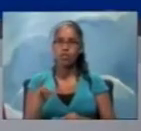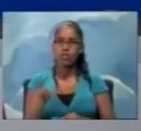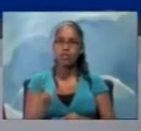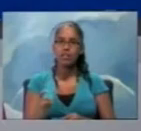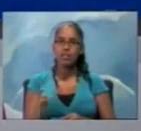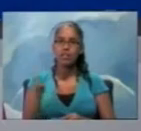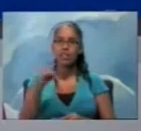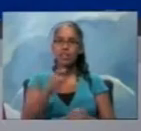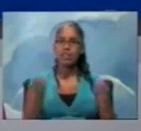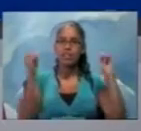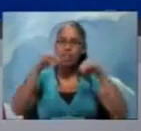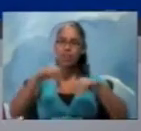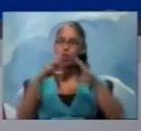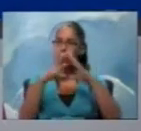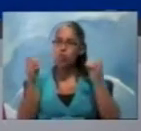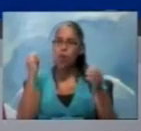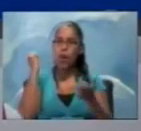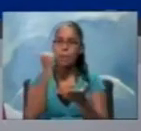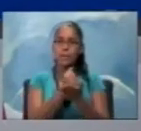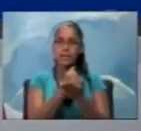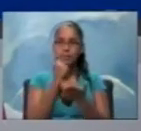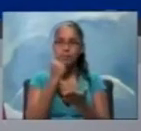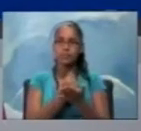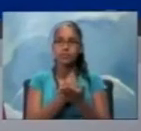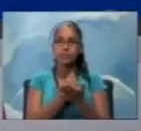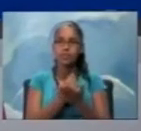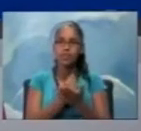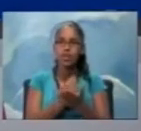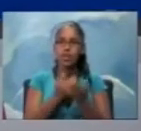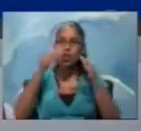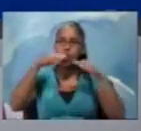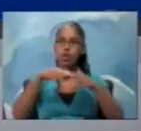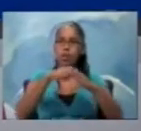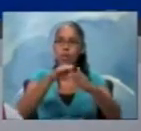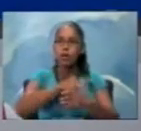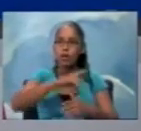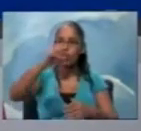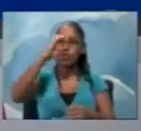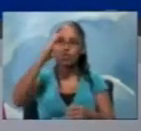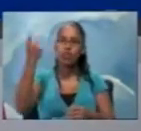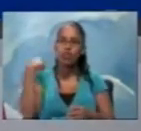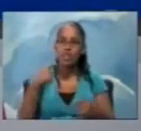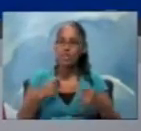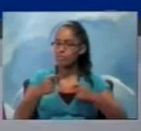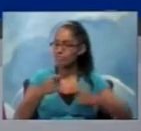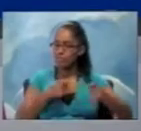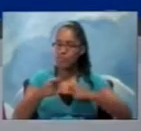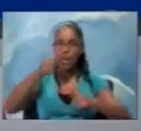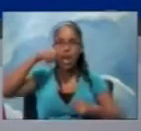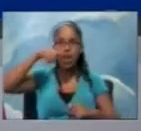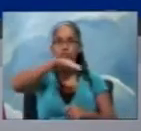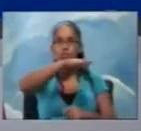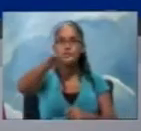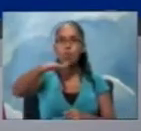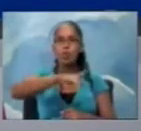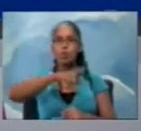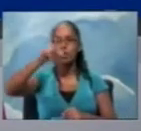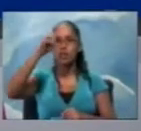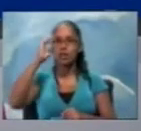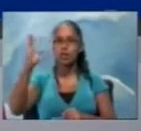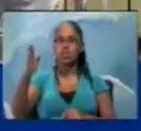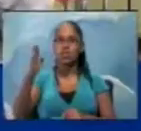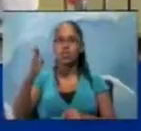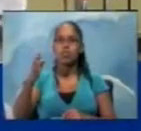¿Estás de acuerdo, mi cielito? Amén. Amén. En los barcos de Dios tiene que manejarlo el pueblo de Dios. Amén. Ah,